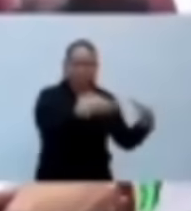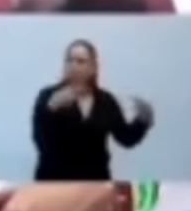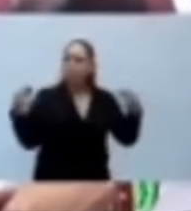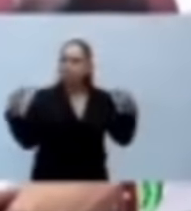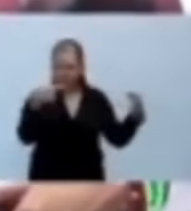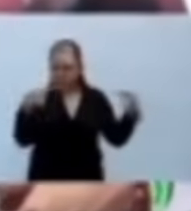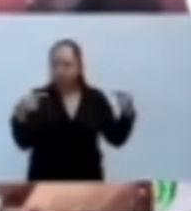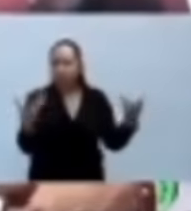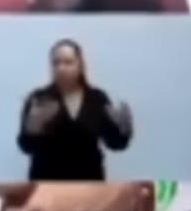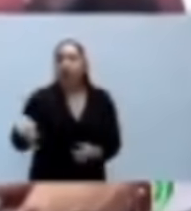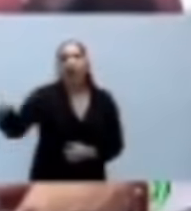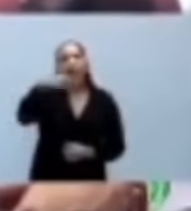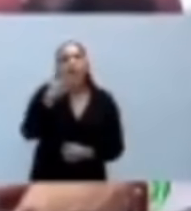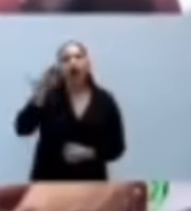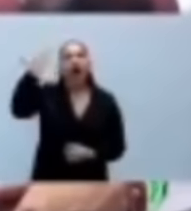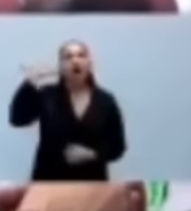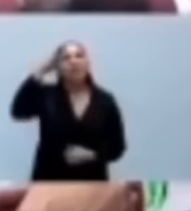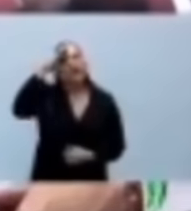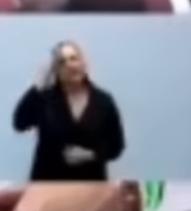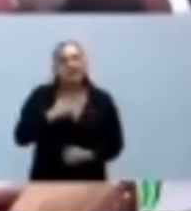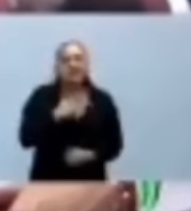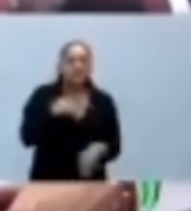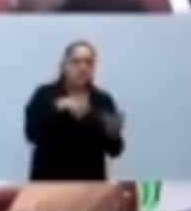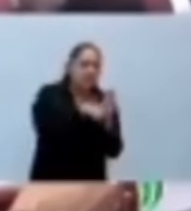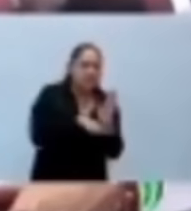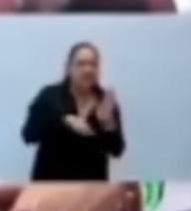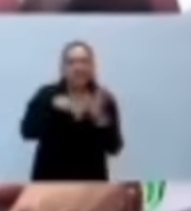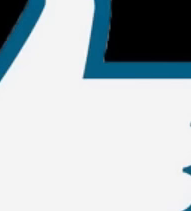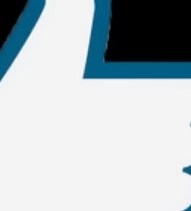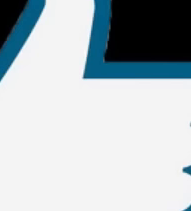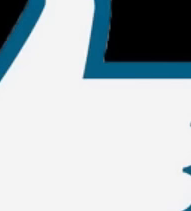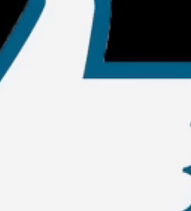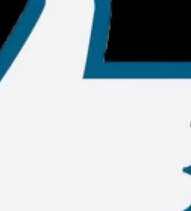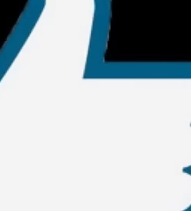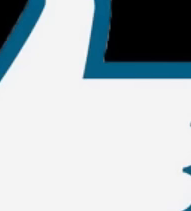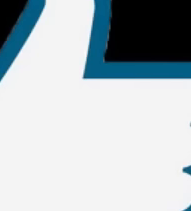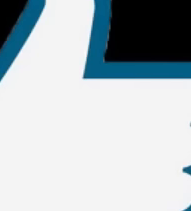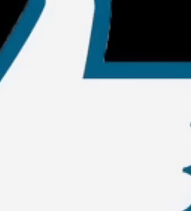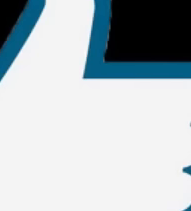suscríbete a este canal y nos vemos en el próximo video.